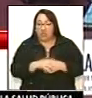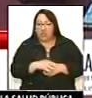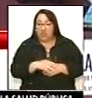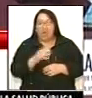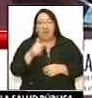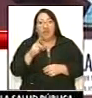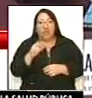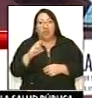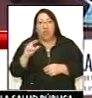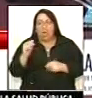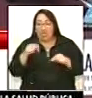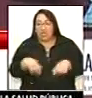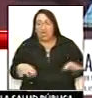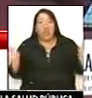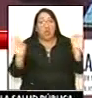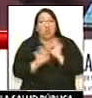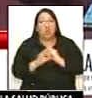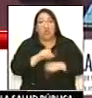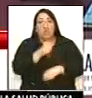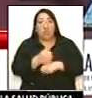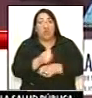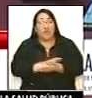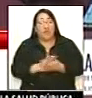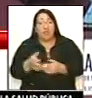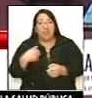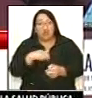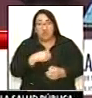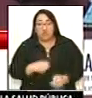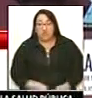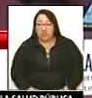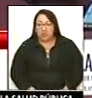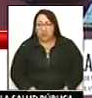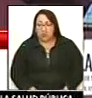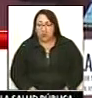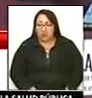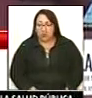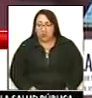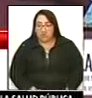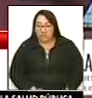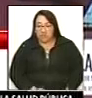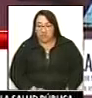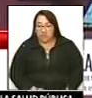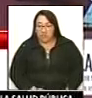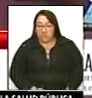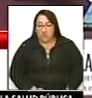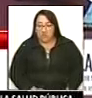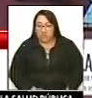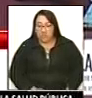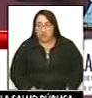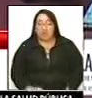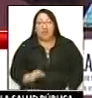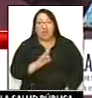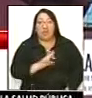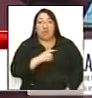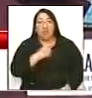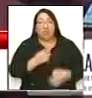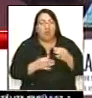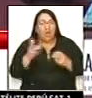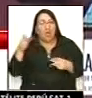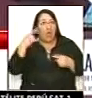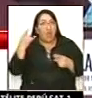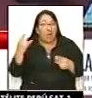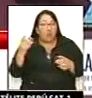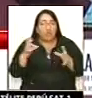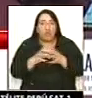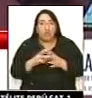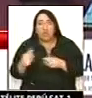Andorra, porque aquí ninguna autoridad, ni nosotros vimos absolutamente nada. Y los pleitos que hay entre la Fiscalía, el Poder Judicial, los audios, un lado de la